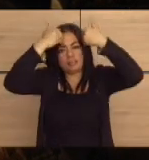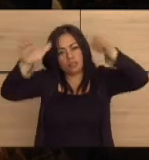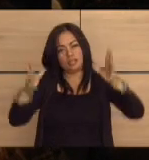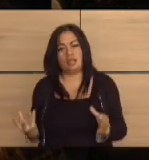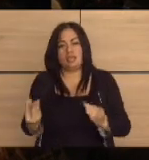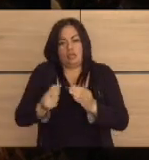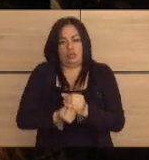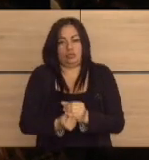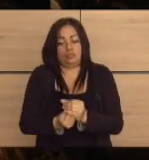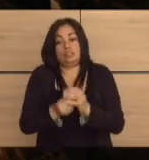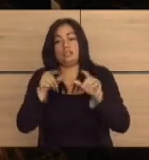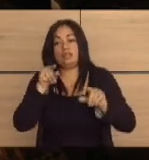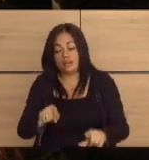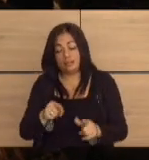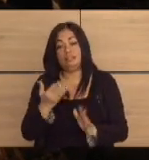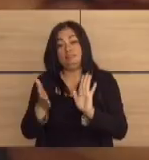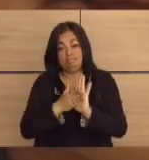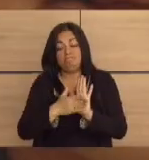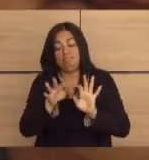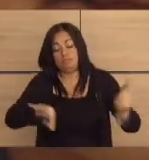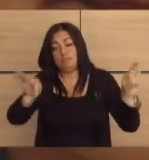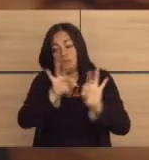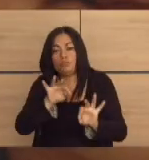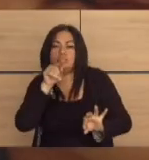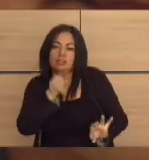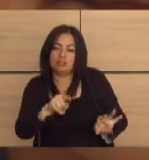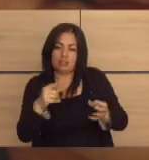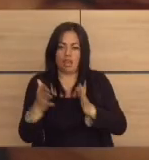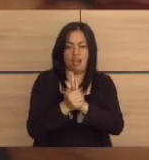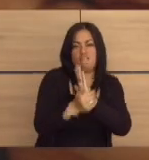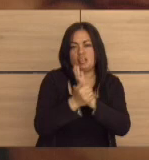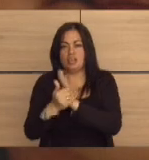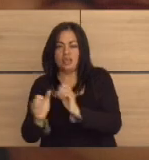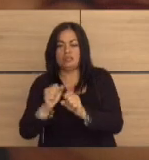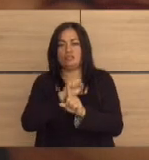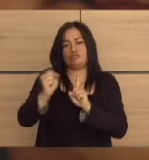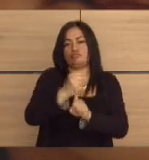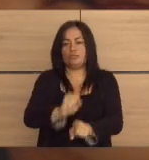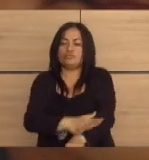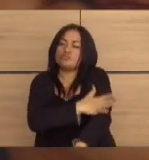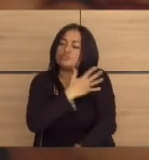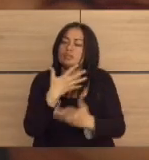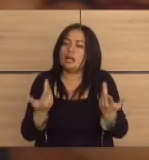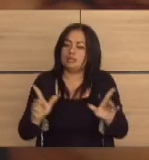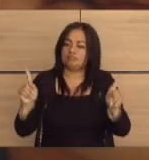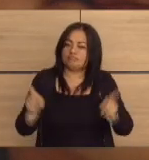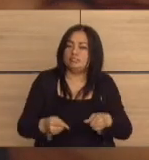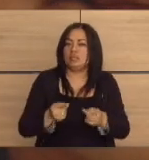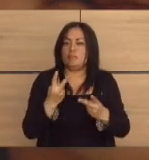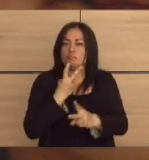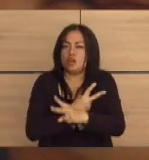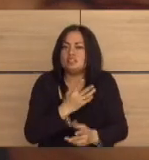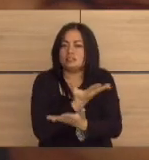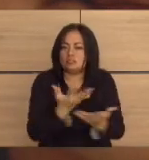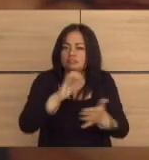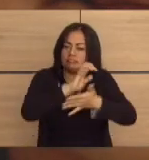inclusiva. La evidencia es cada vez más convincente sobre la importancia de las habilidades socioemocionales para reducir la violencia, generar mayor éxito en el